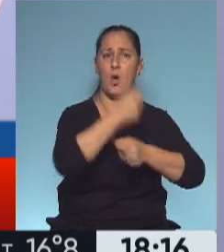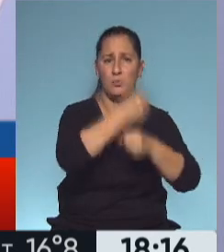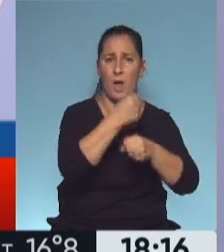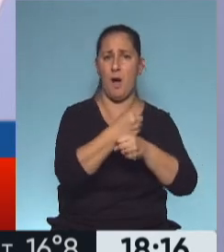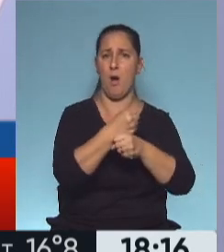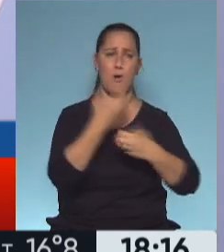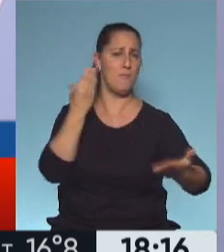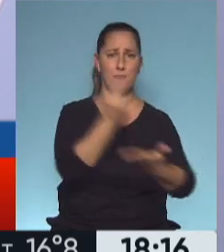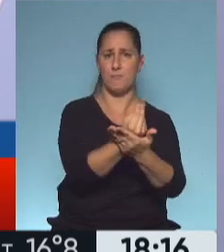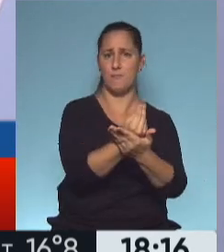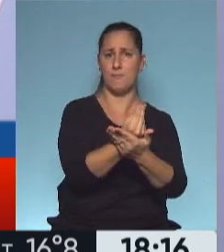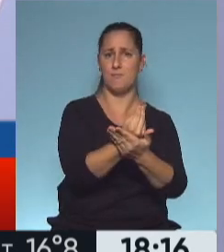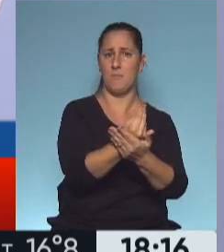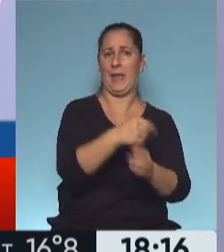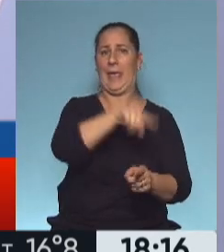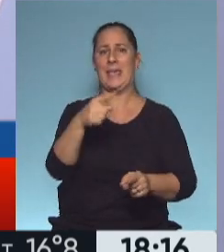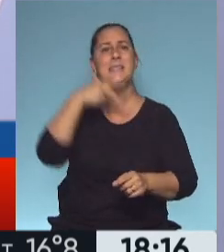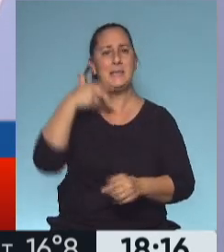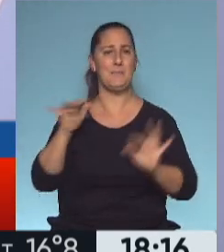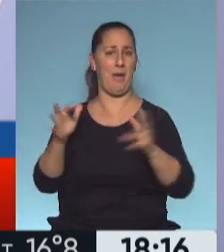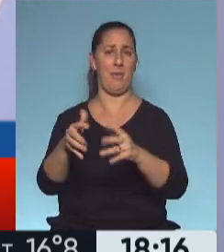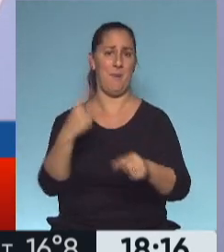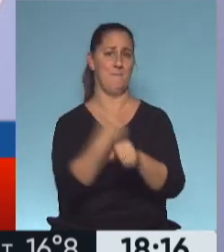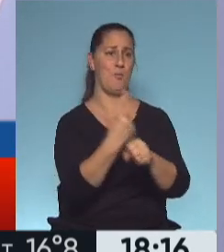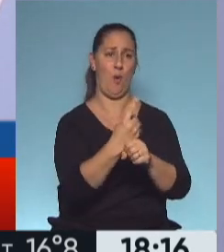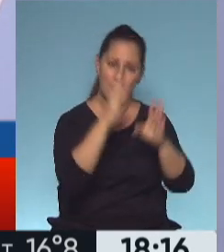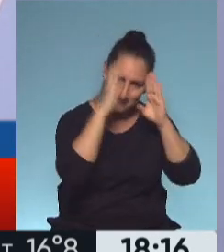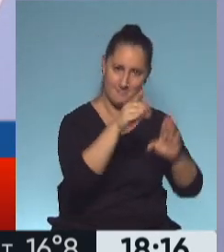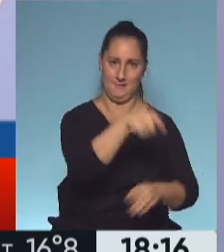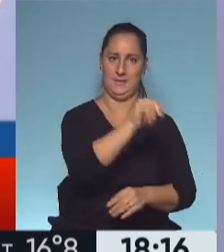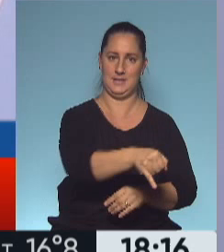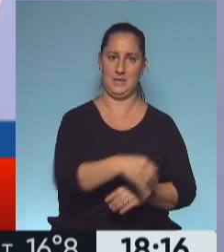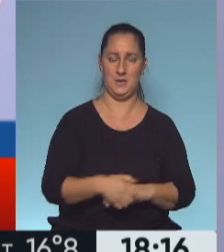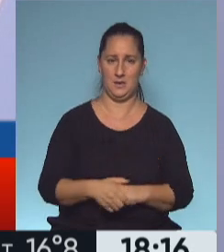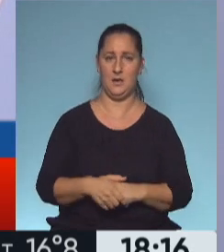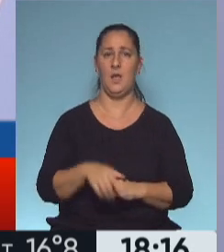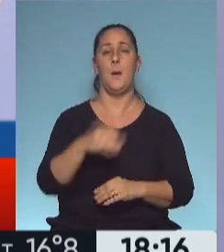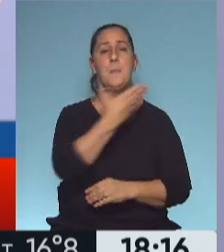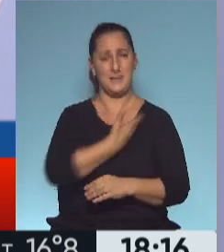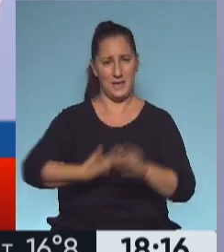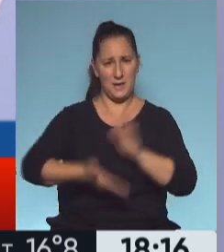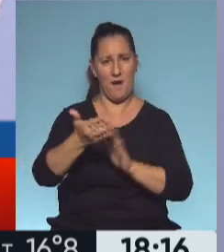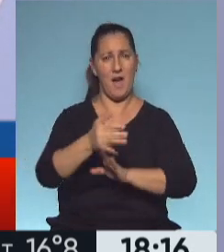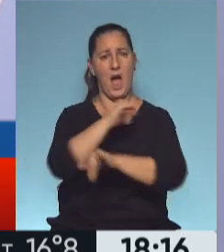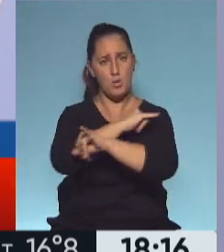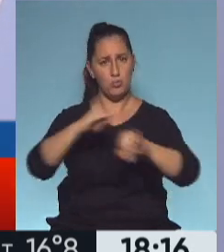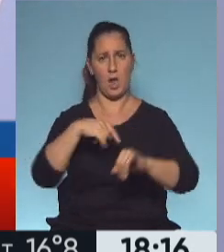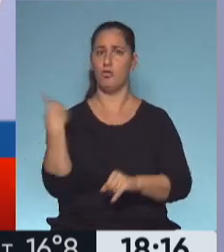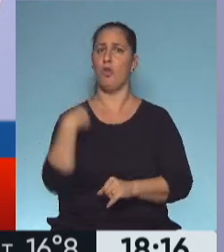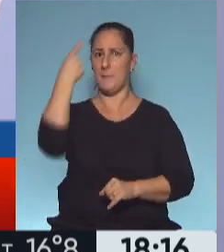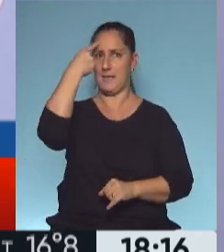trabajo que se dan en tiempos más normales. Bueno, justamente el presidente en unos minutos va a estar haciendo un anuncio que nosotros consideramos muy